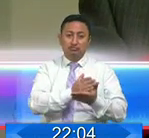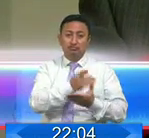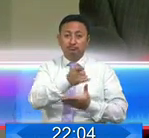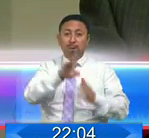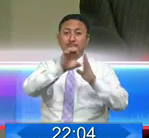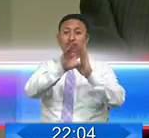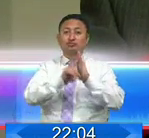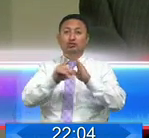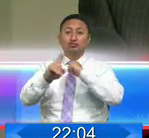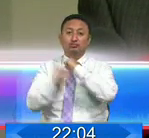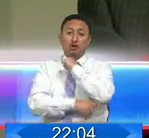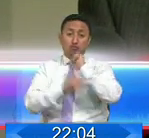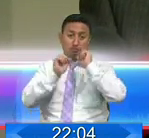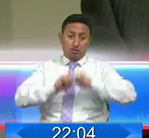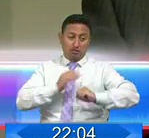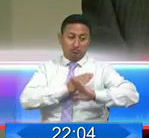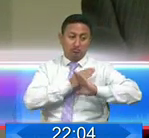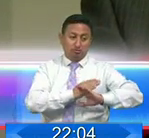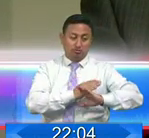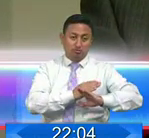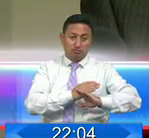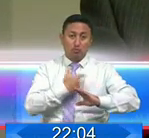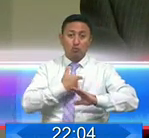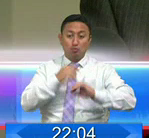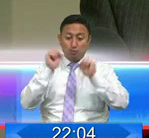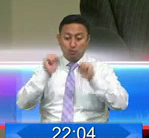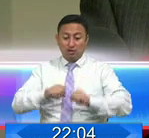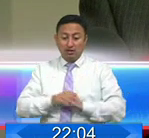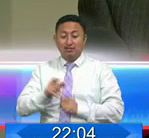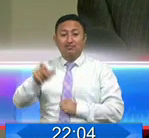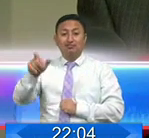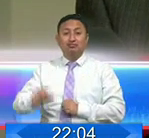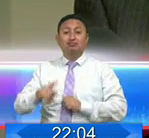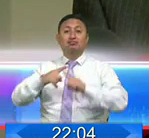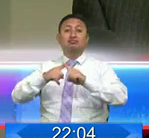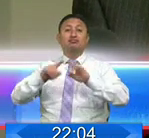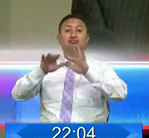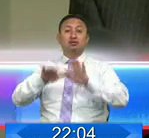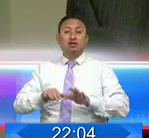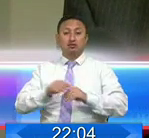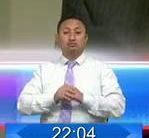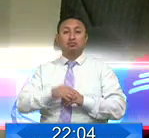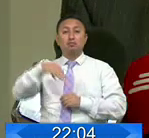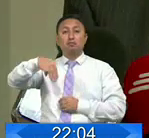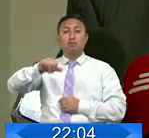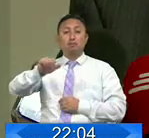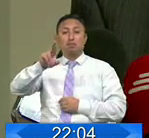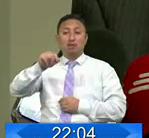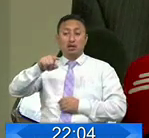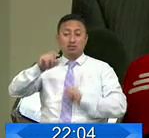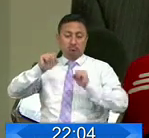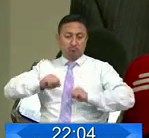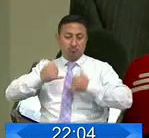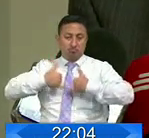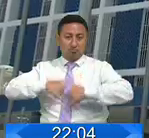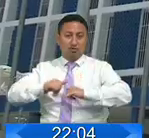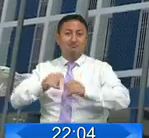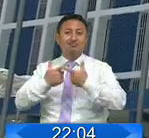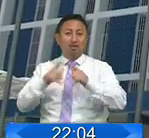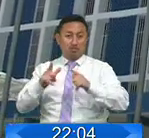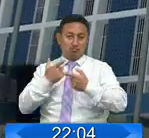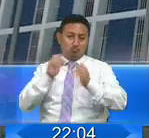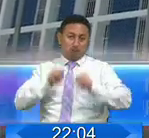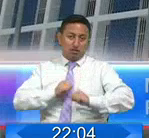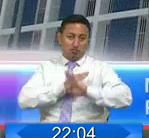integral penal nos permite para procurar que el ex secretario jurídico alexis mera se defienda el resto del proceso en libertad la